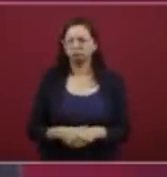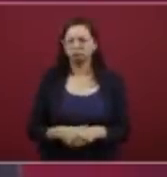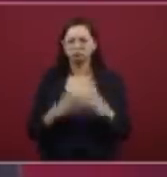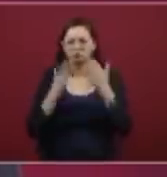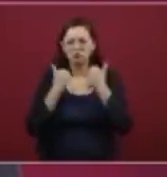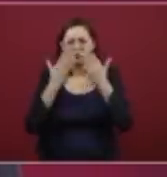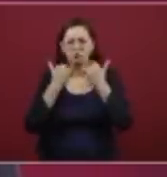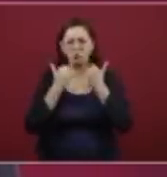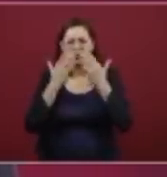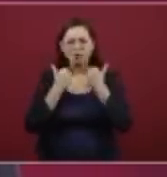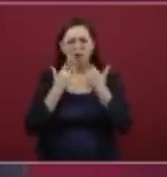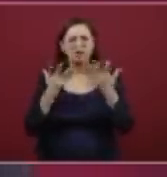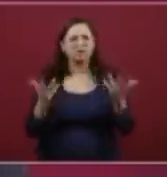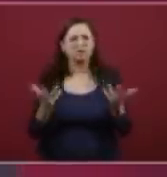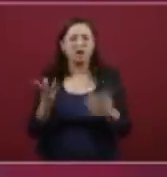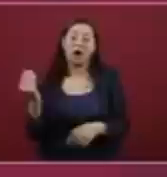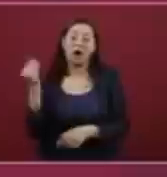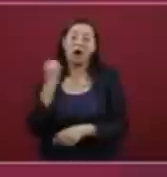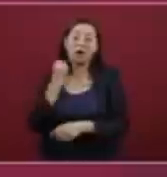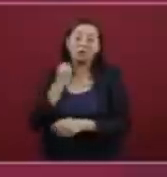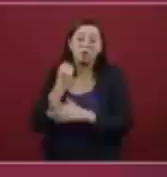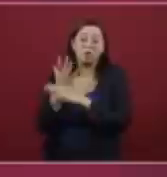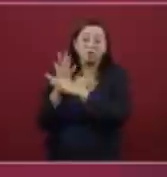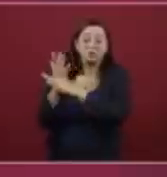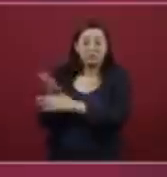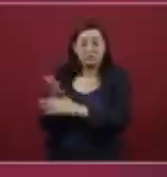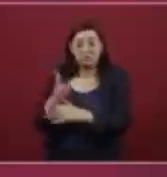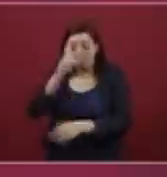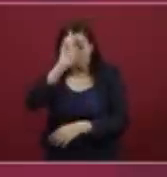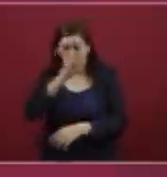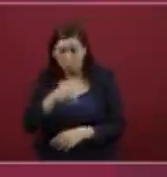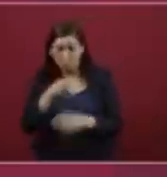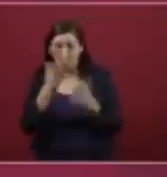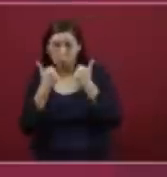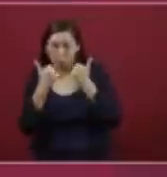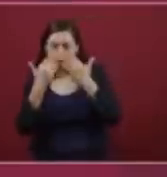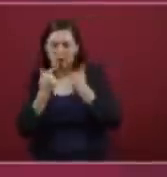Y dicen los abogados que lo que no está prohibido está permitido.